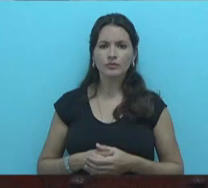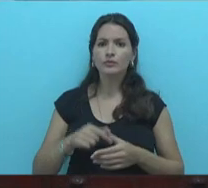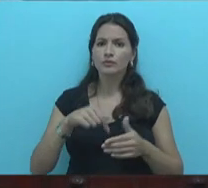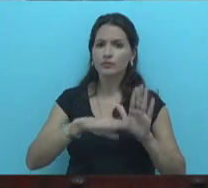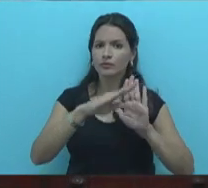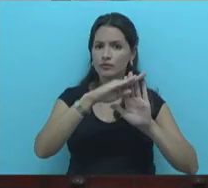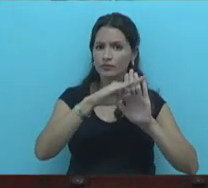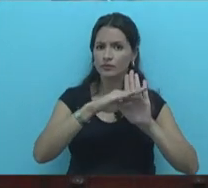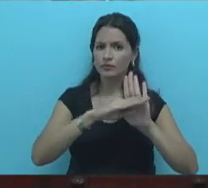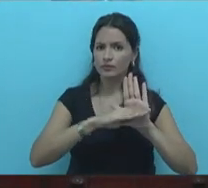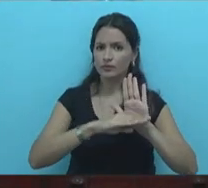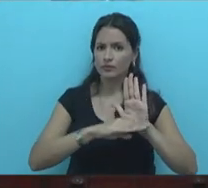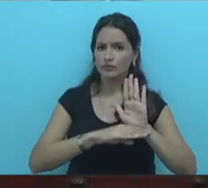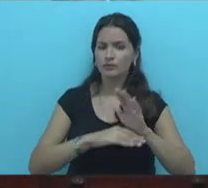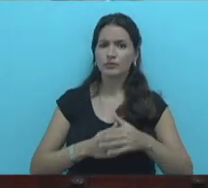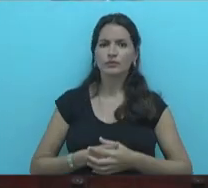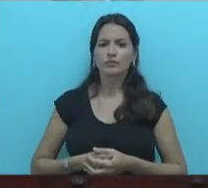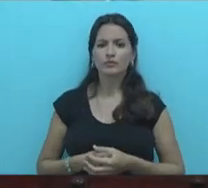día.